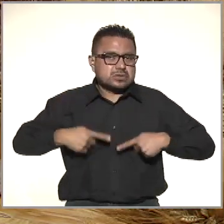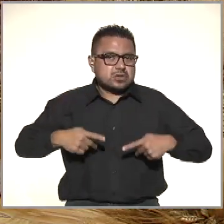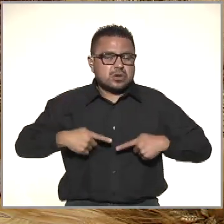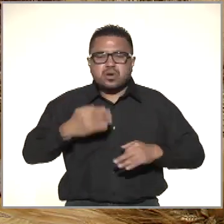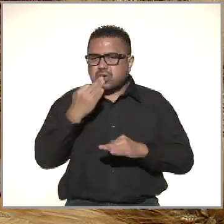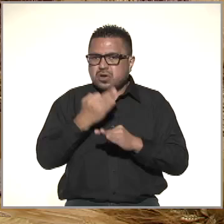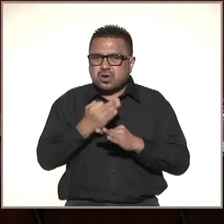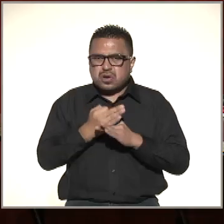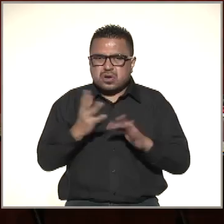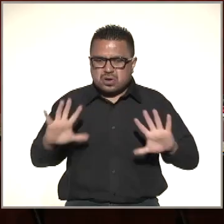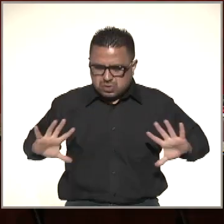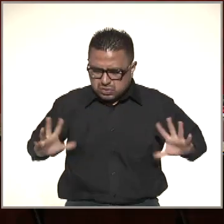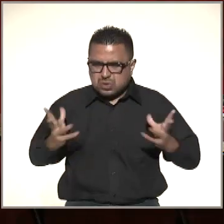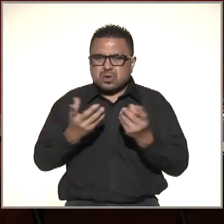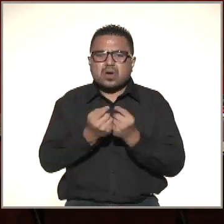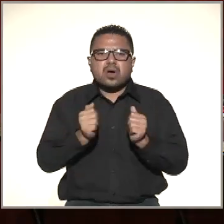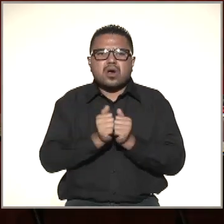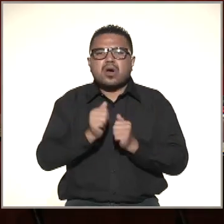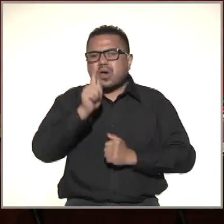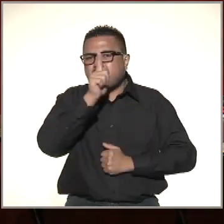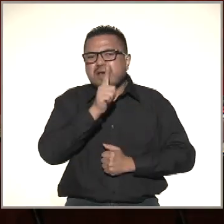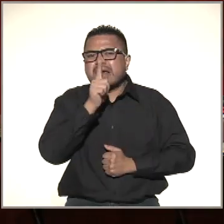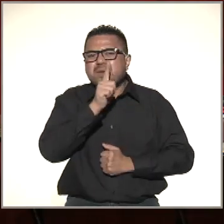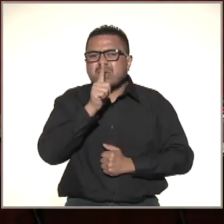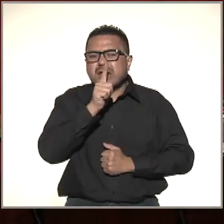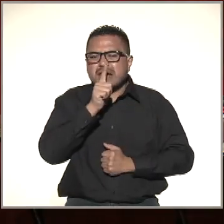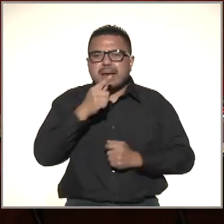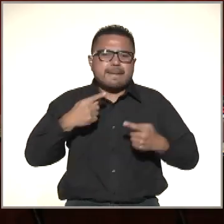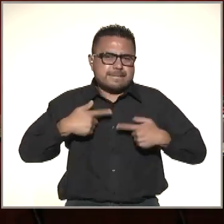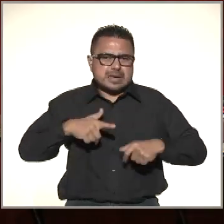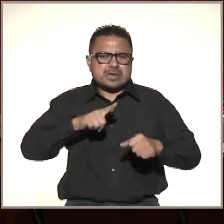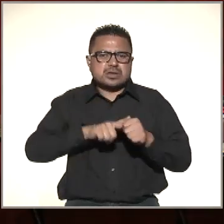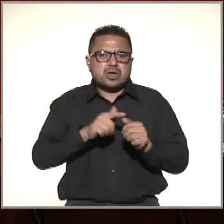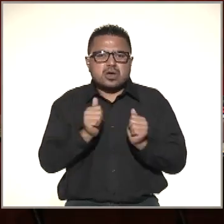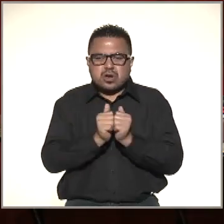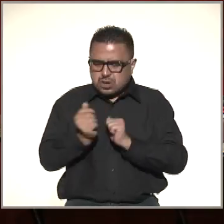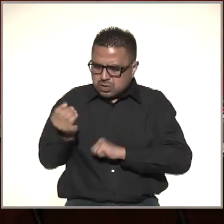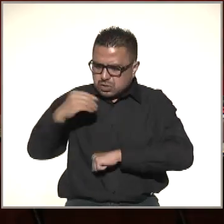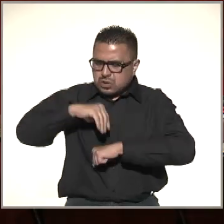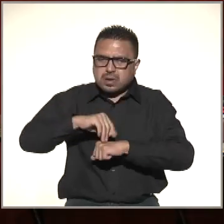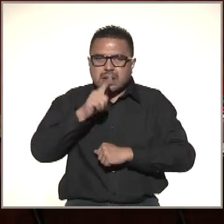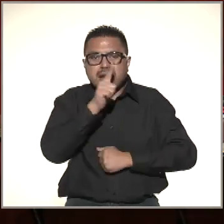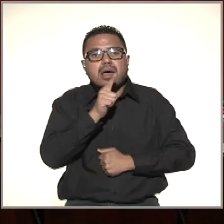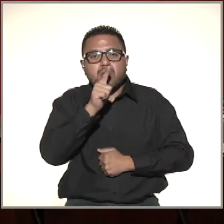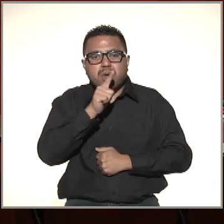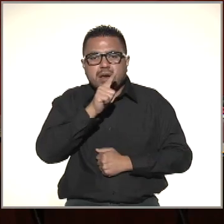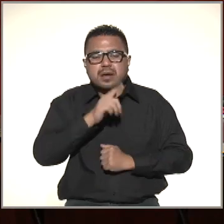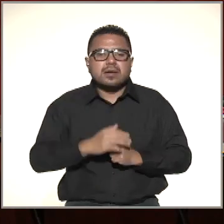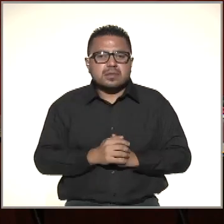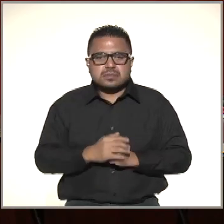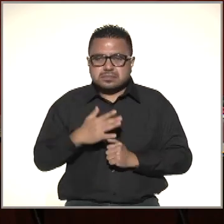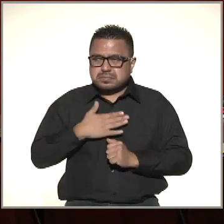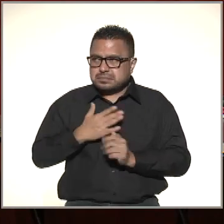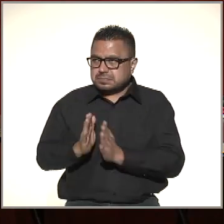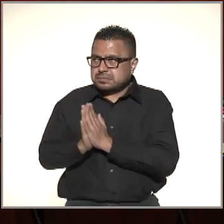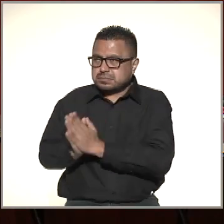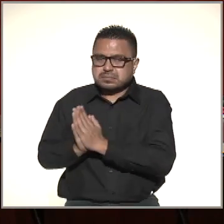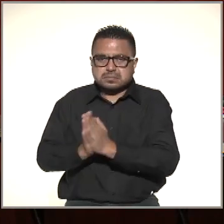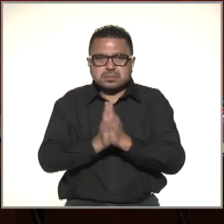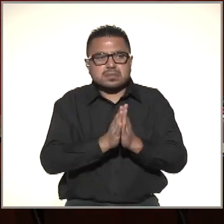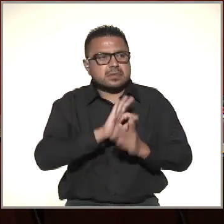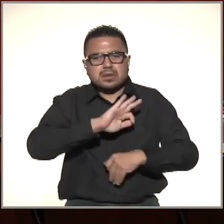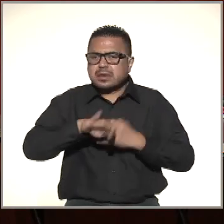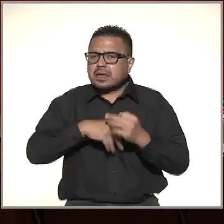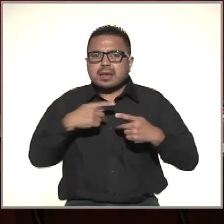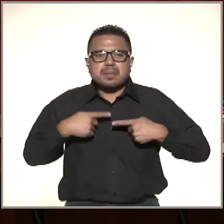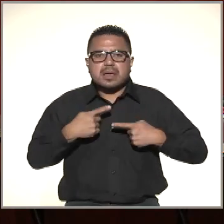Estamos construidos con lenguaje. Nuestra personalidad está construida con lenguaje. Yo insisto, un ser humano